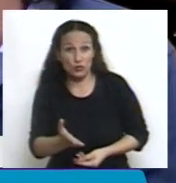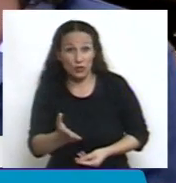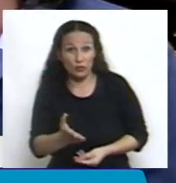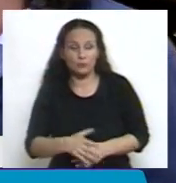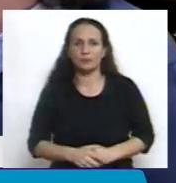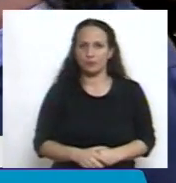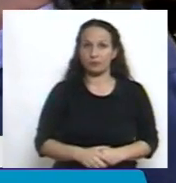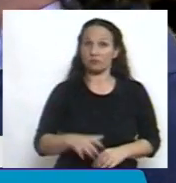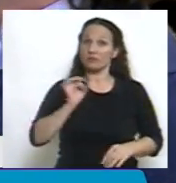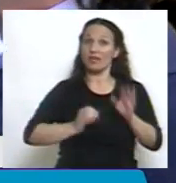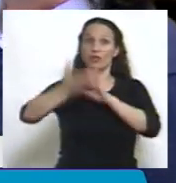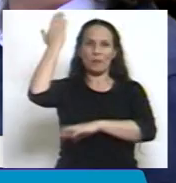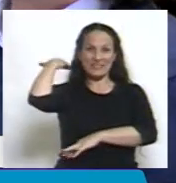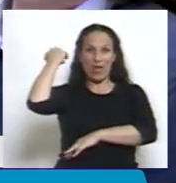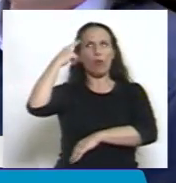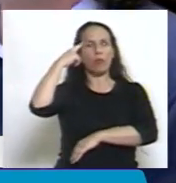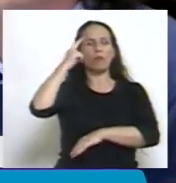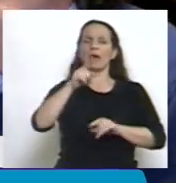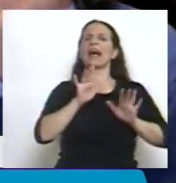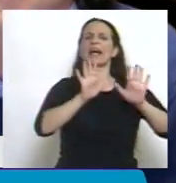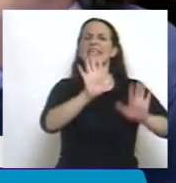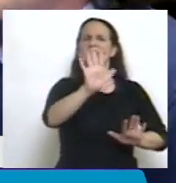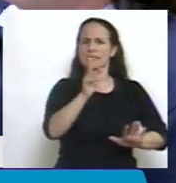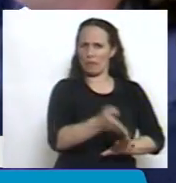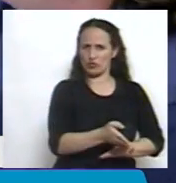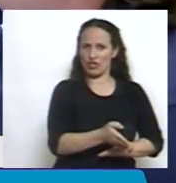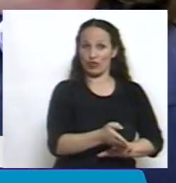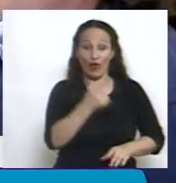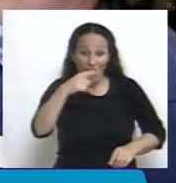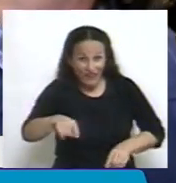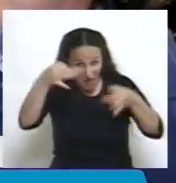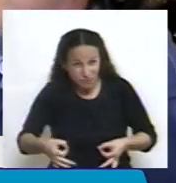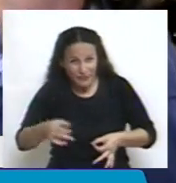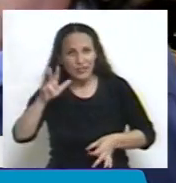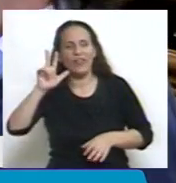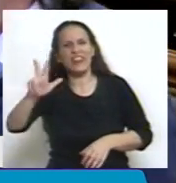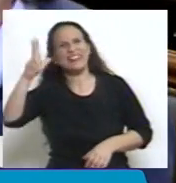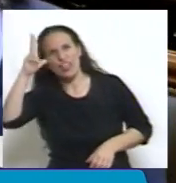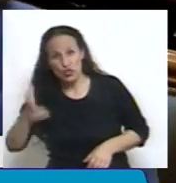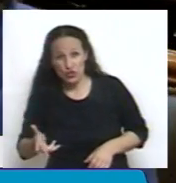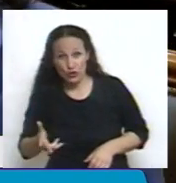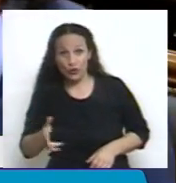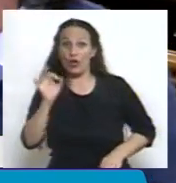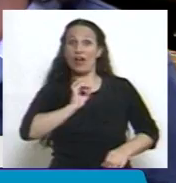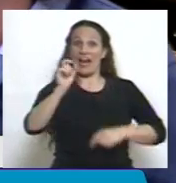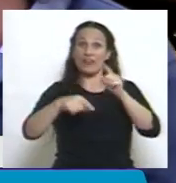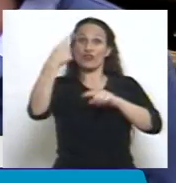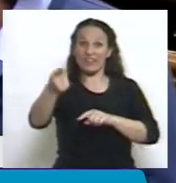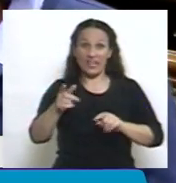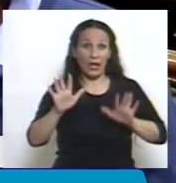¿no? El año pasado se presupuestó 15 y va a terminar siendo 38. El año que viene estamos presupuestando otra